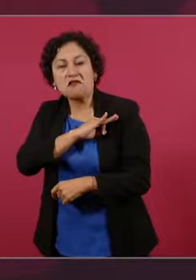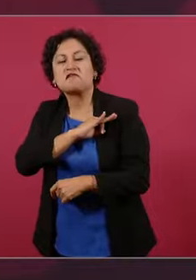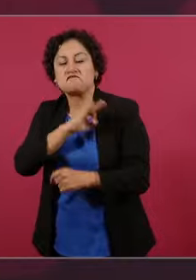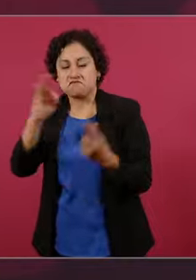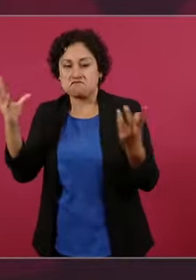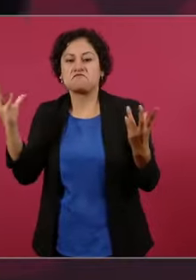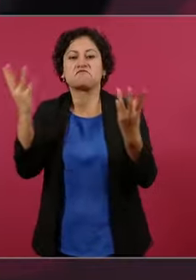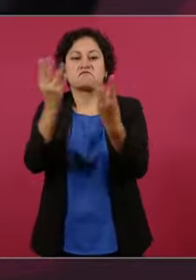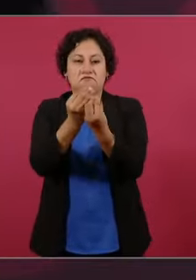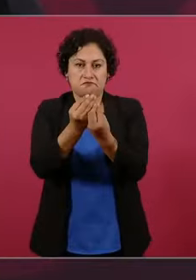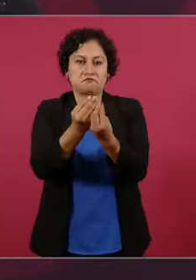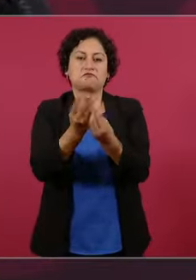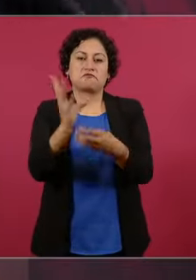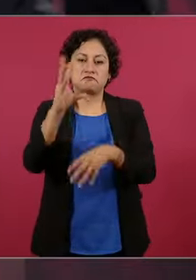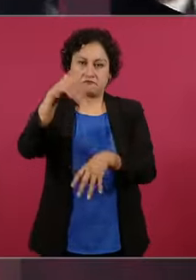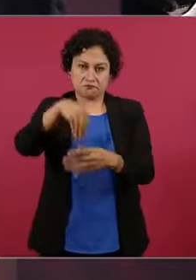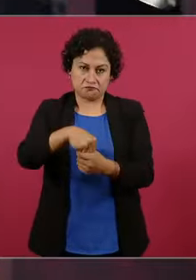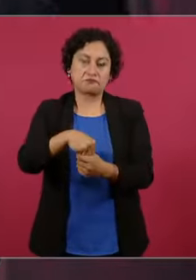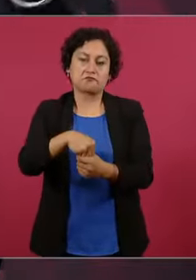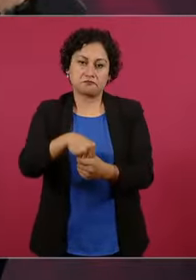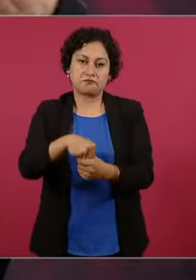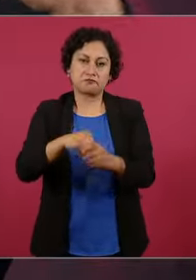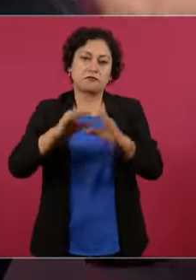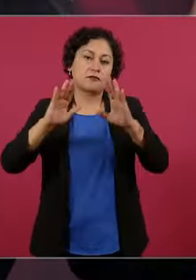Desde luego, cada quien